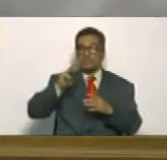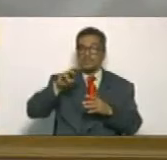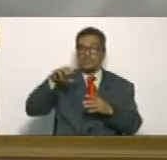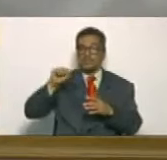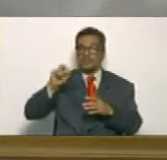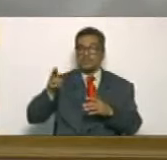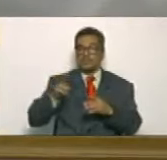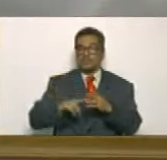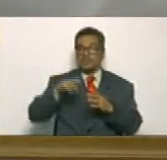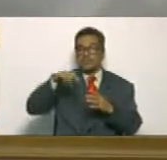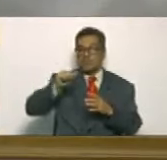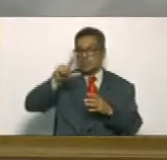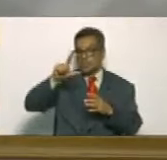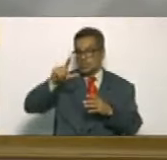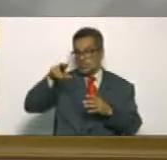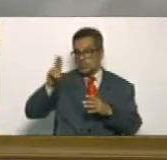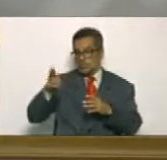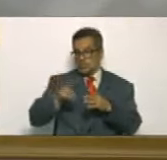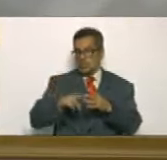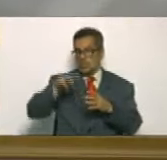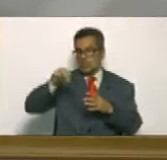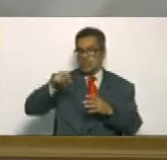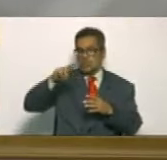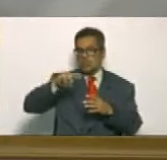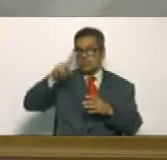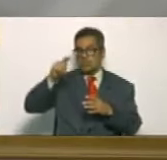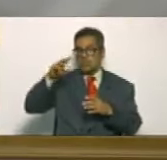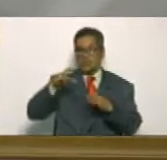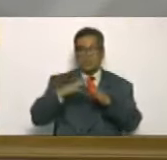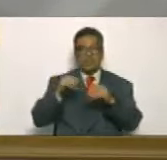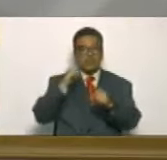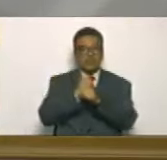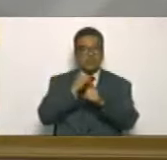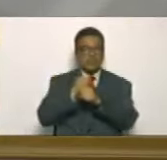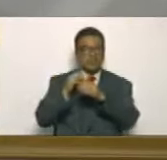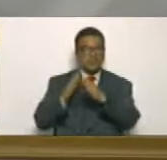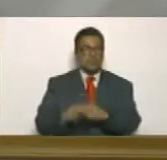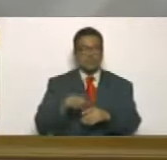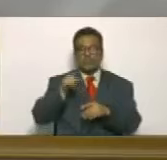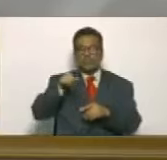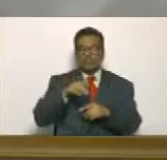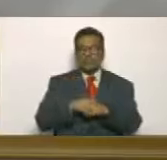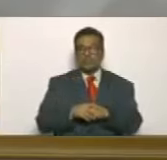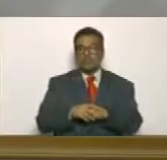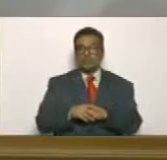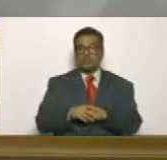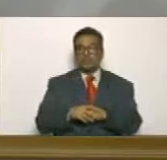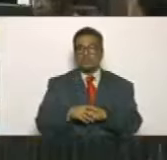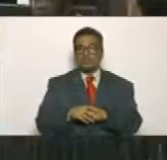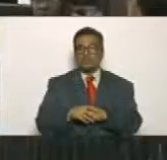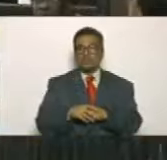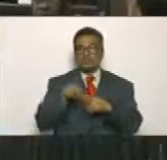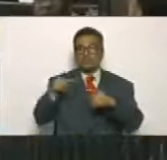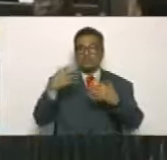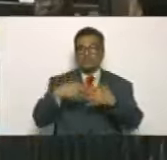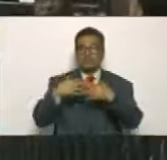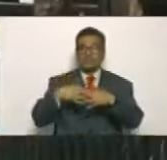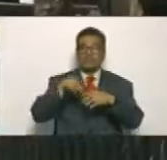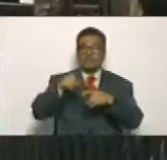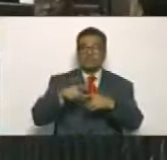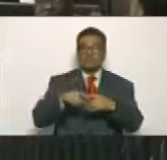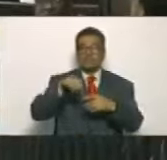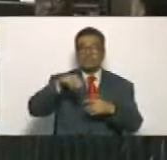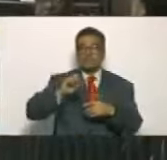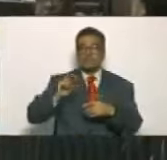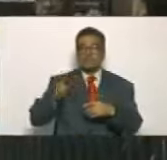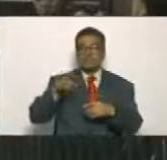H., Alcide Herrera, Marta Núñez, todos trabajadores y trabajadoras de esta empresa campesina de